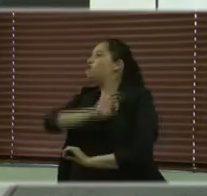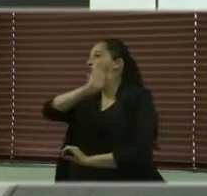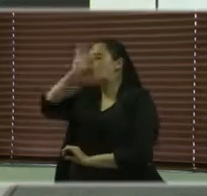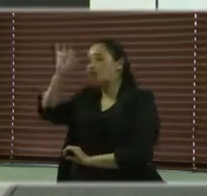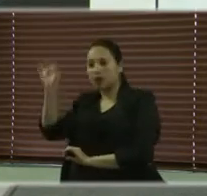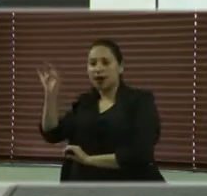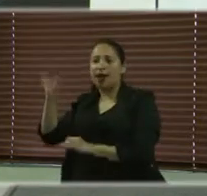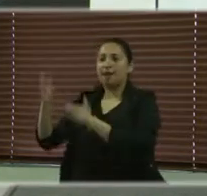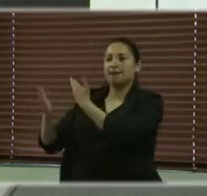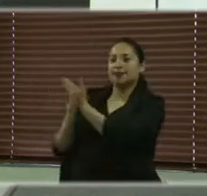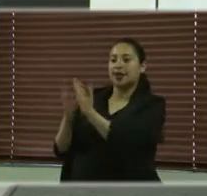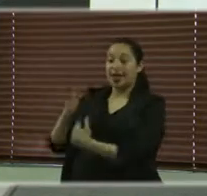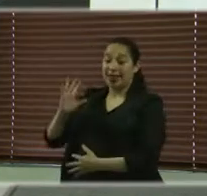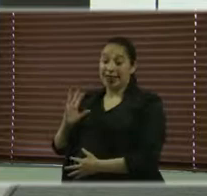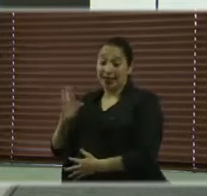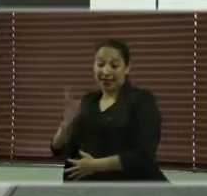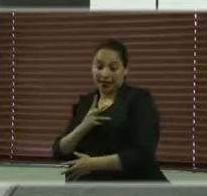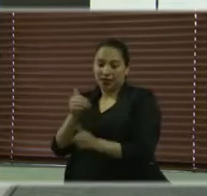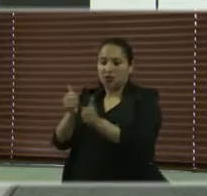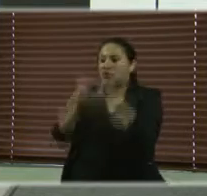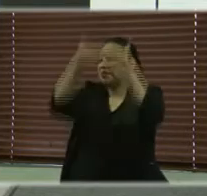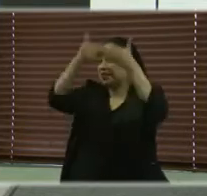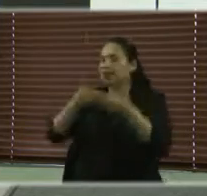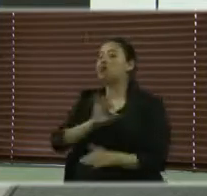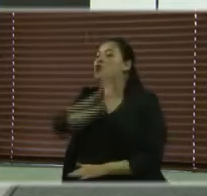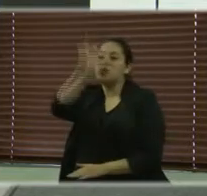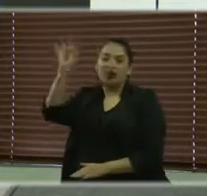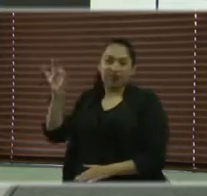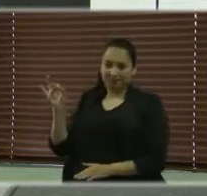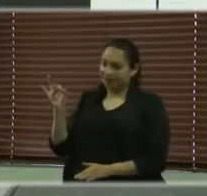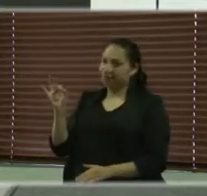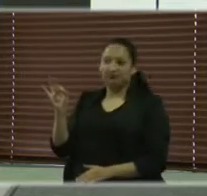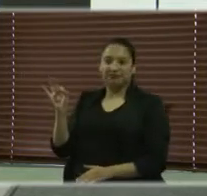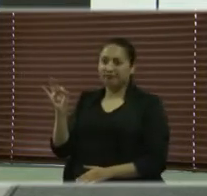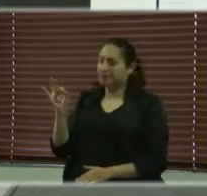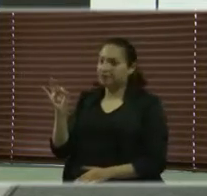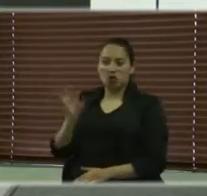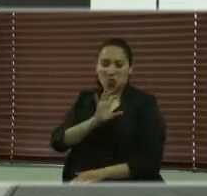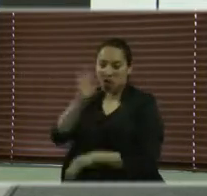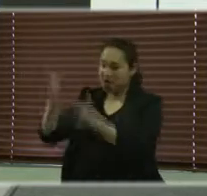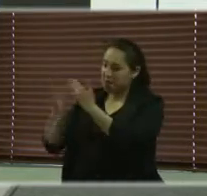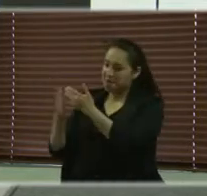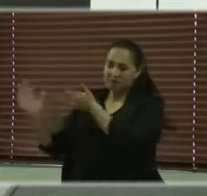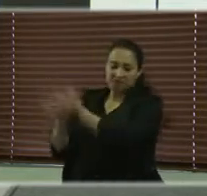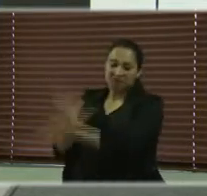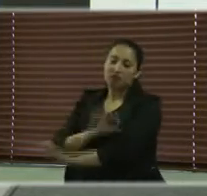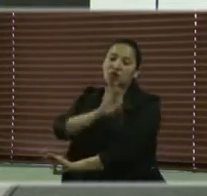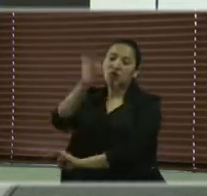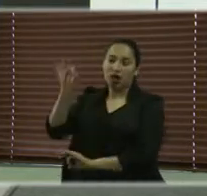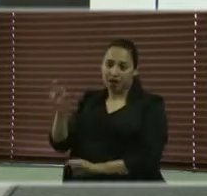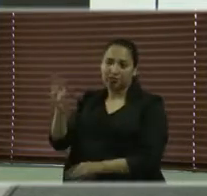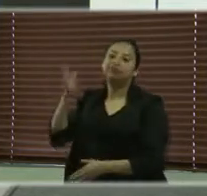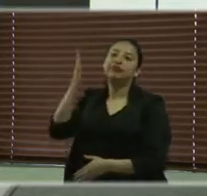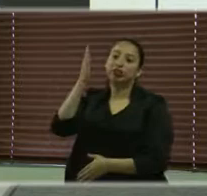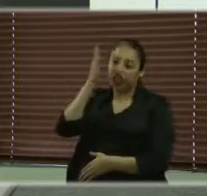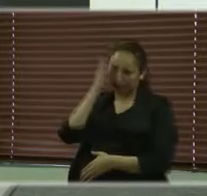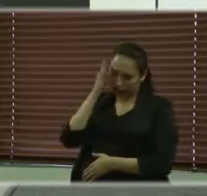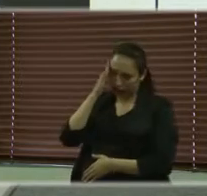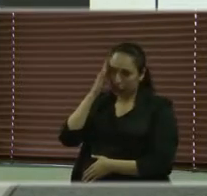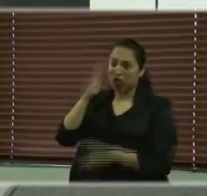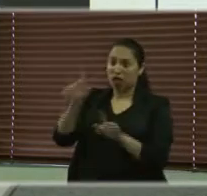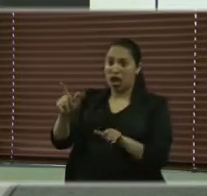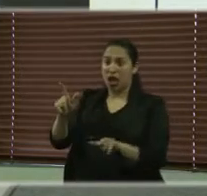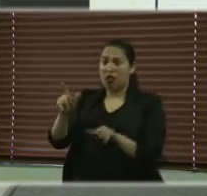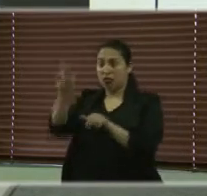desde ese enfoque que el comité lo tendría que que considerar porque población transperse pues no es población con